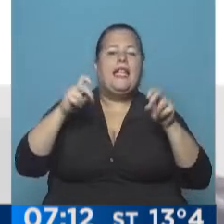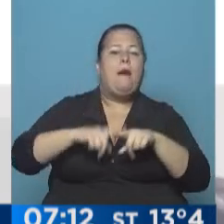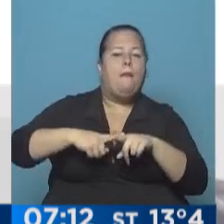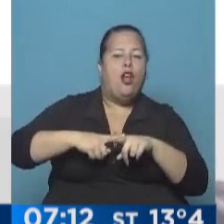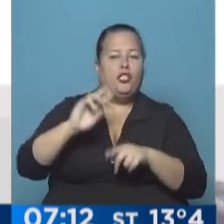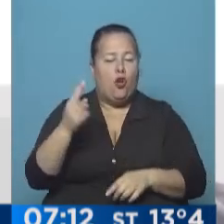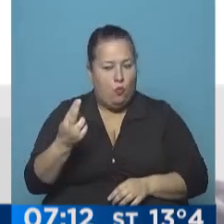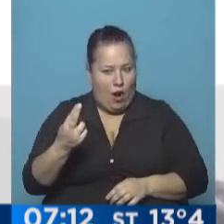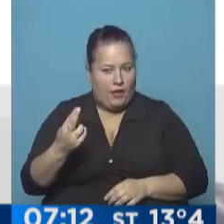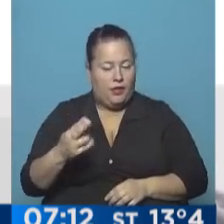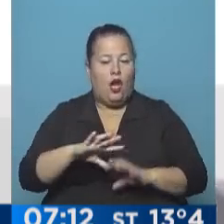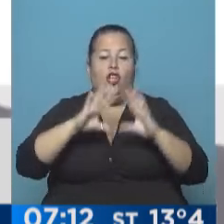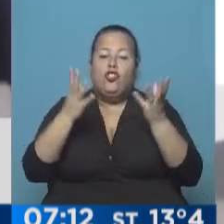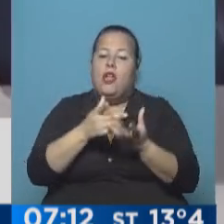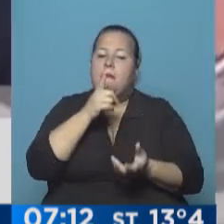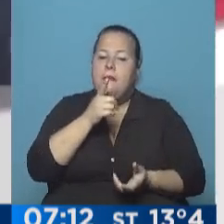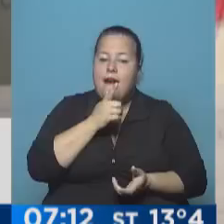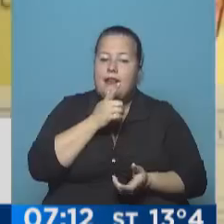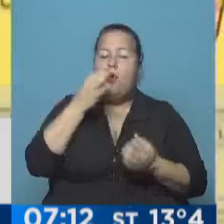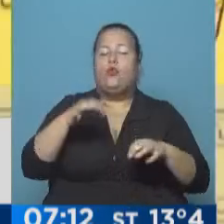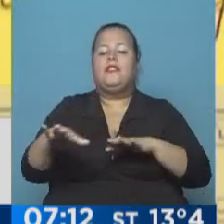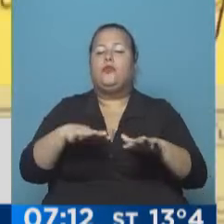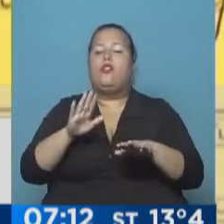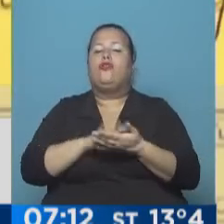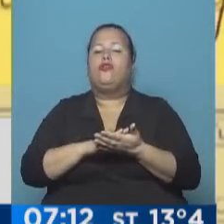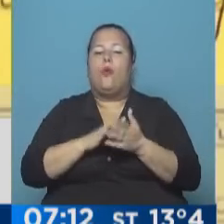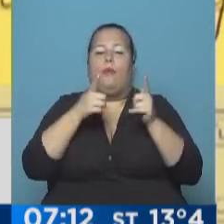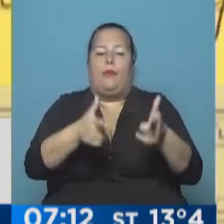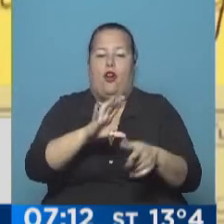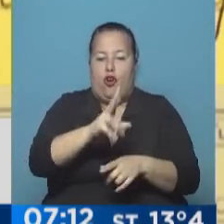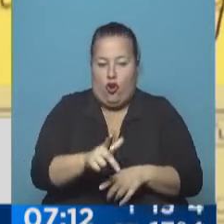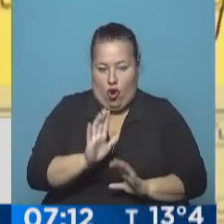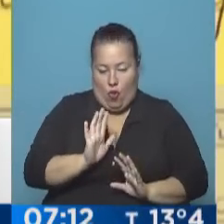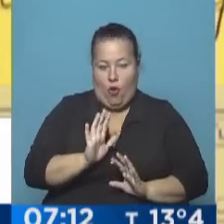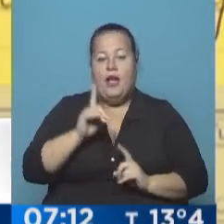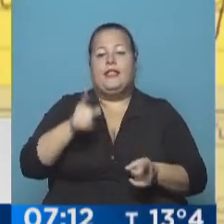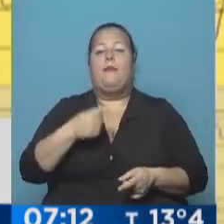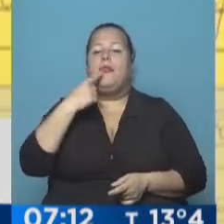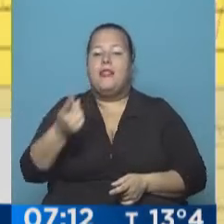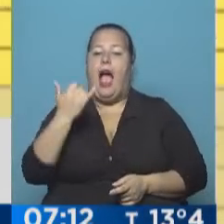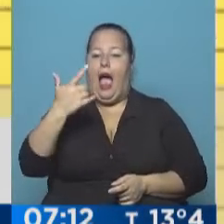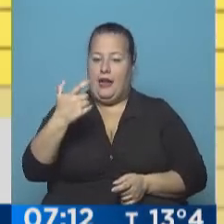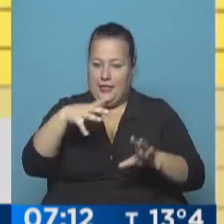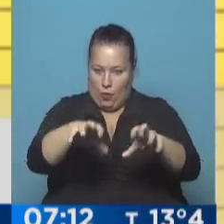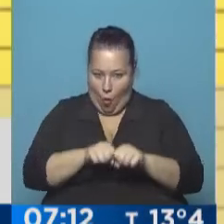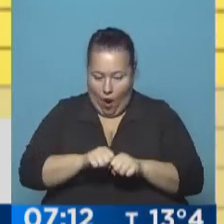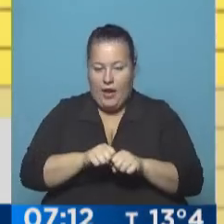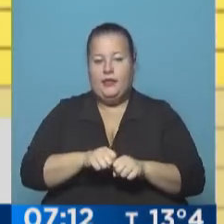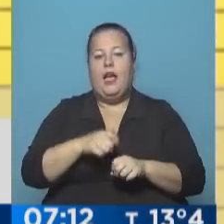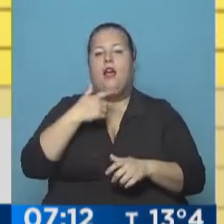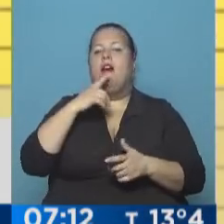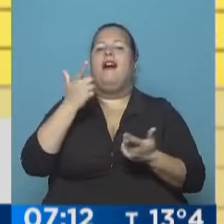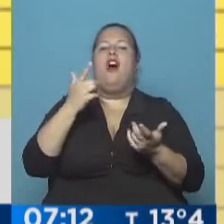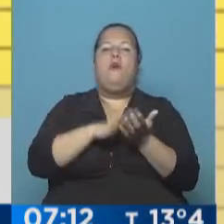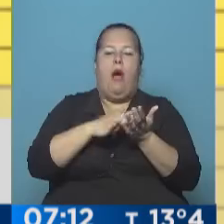en la muerte. Sí. Todo indicaría que se dio en el marco de un robo. Dijo además que hay un arma de fuego secuestrada y que no se descarta